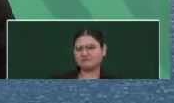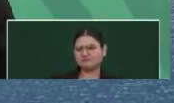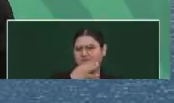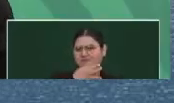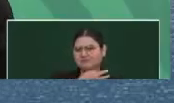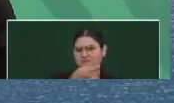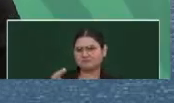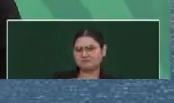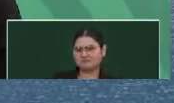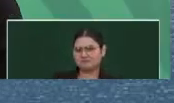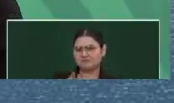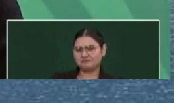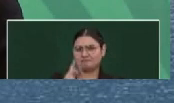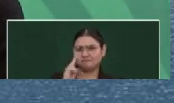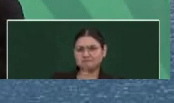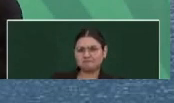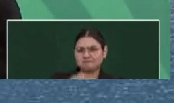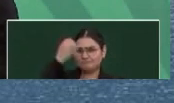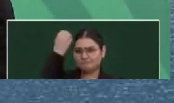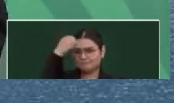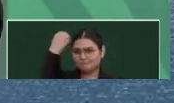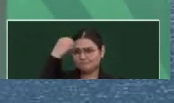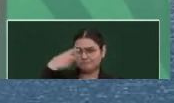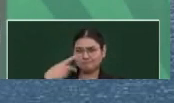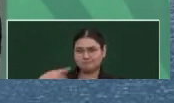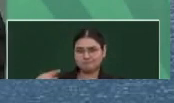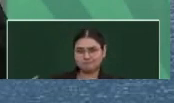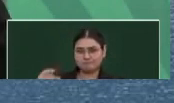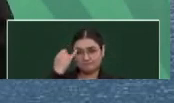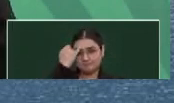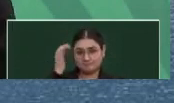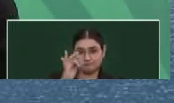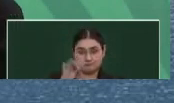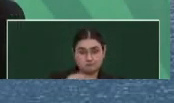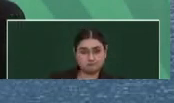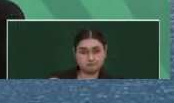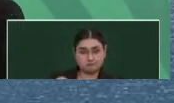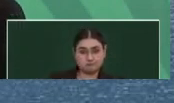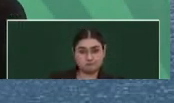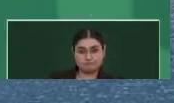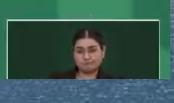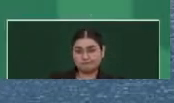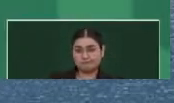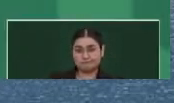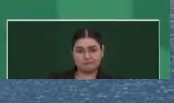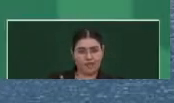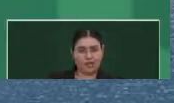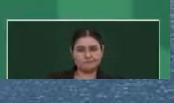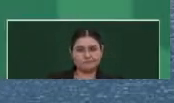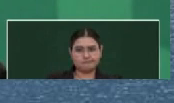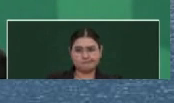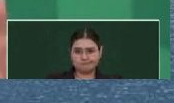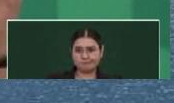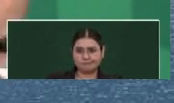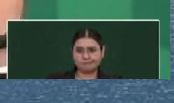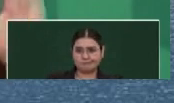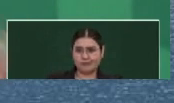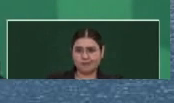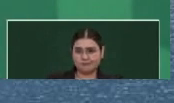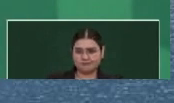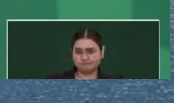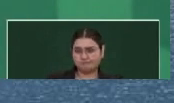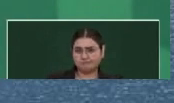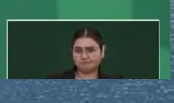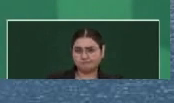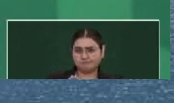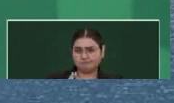Partido Acción Nacional de oposición ha fijado una postura para criticar este posicionamiento de López Obrador y señalar